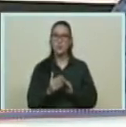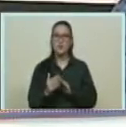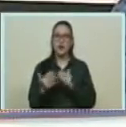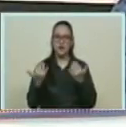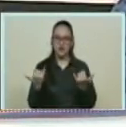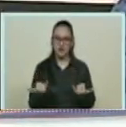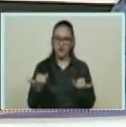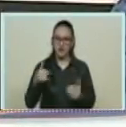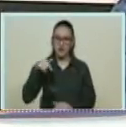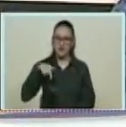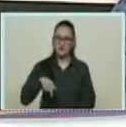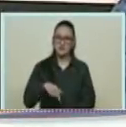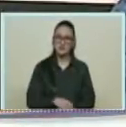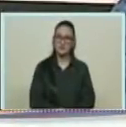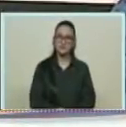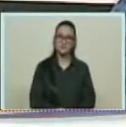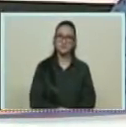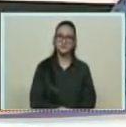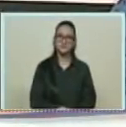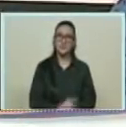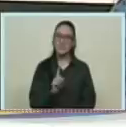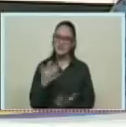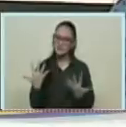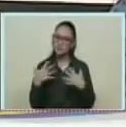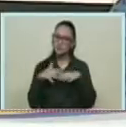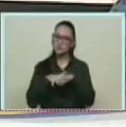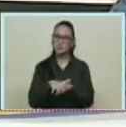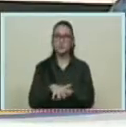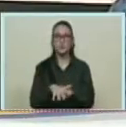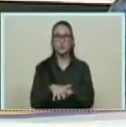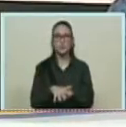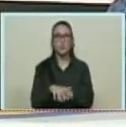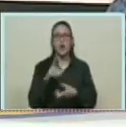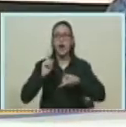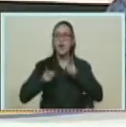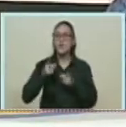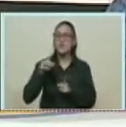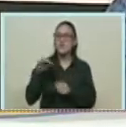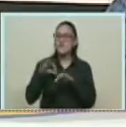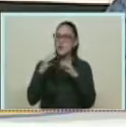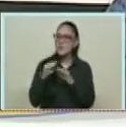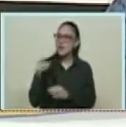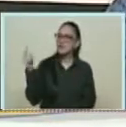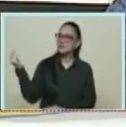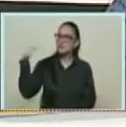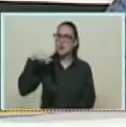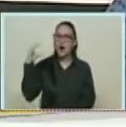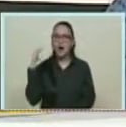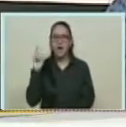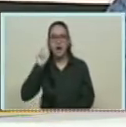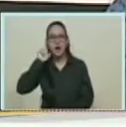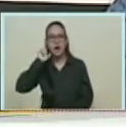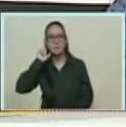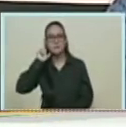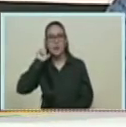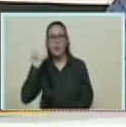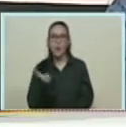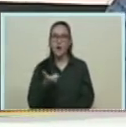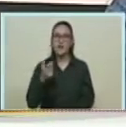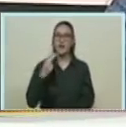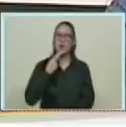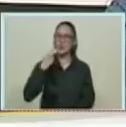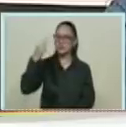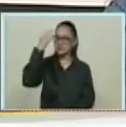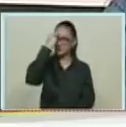vida acá en el urbanismo, que se integren, como hay algunas familias que vienen de Caracas, de Guarenas, de Los Teques,